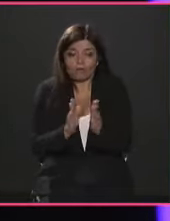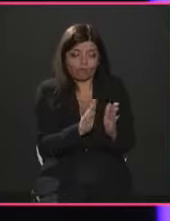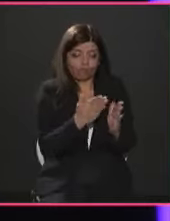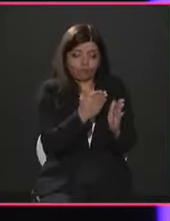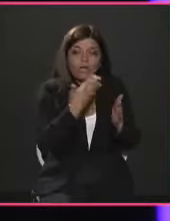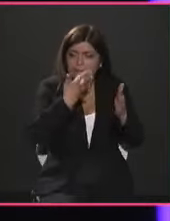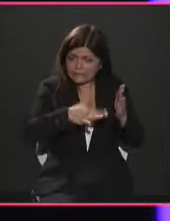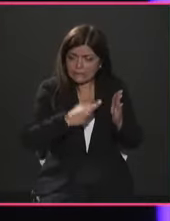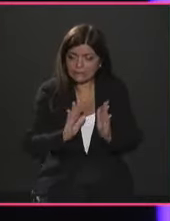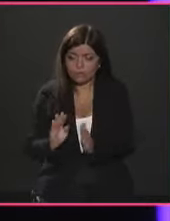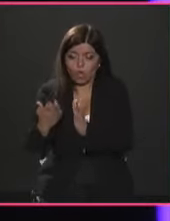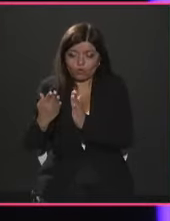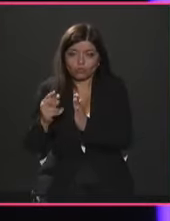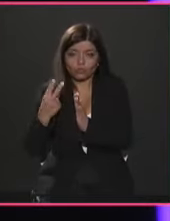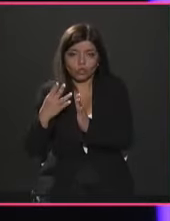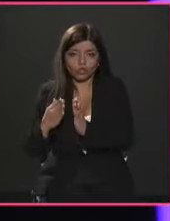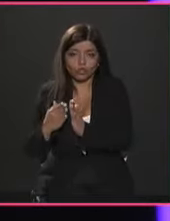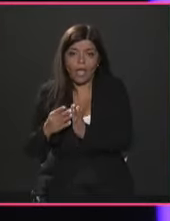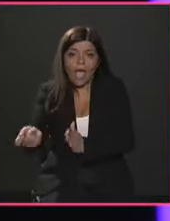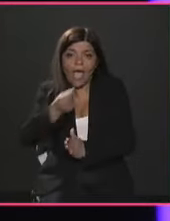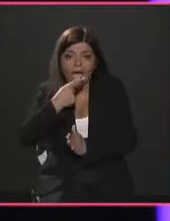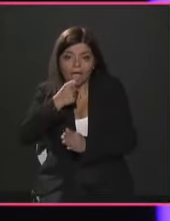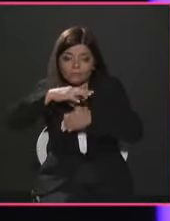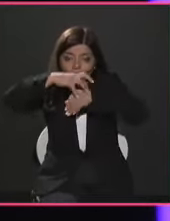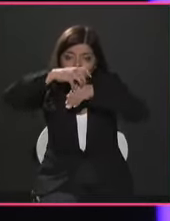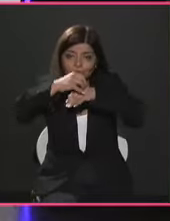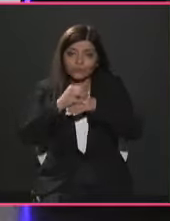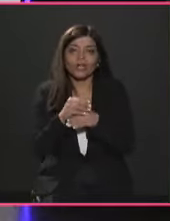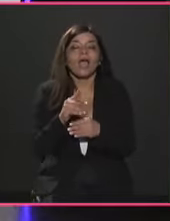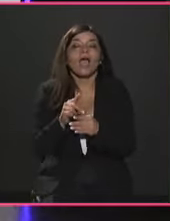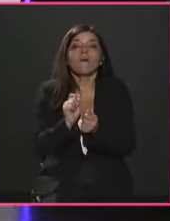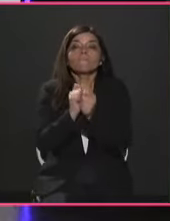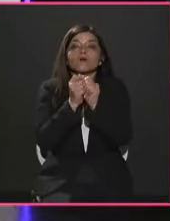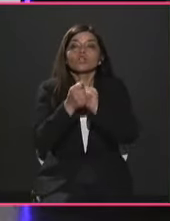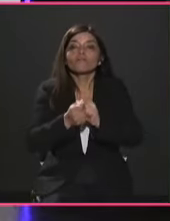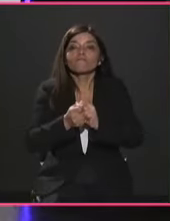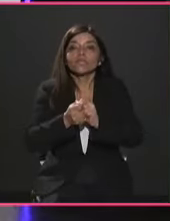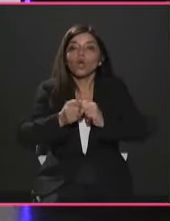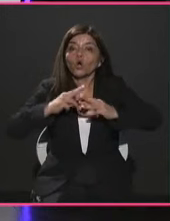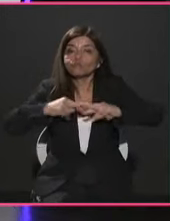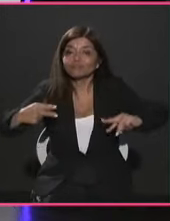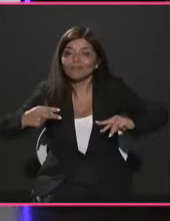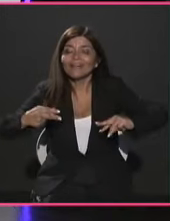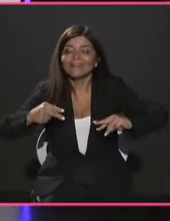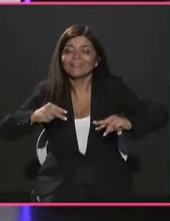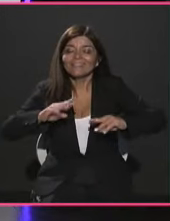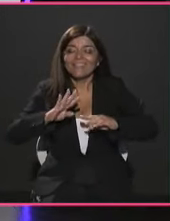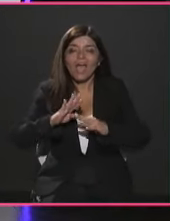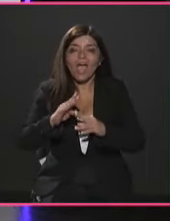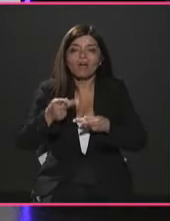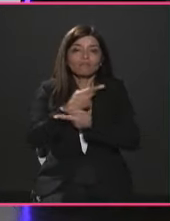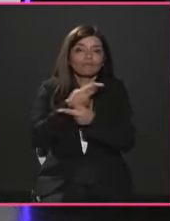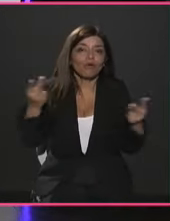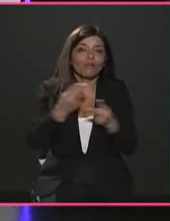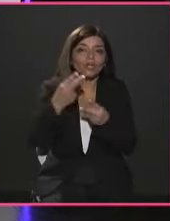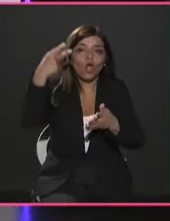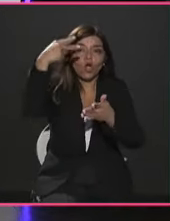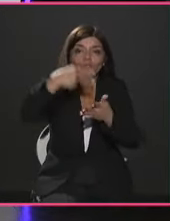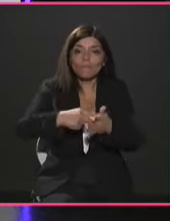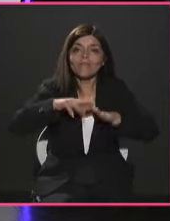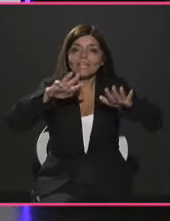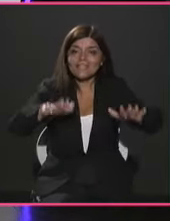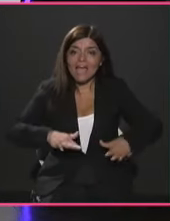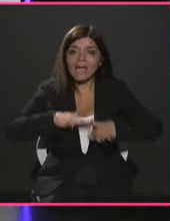también el de bacteriófagos modificados genéticamente se fueron investigados y se publicó el año 2019